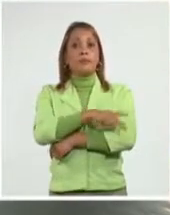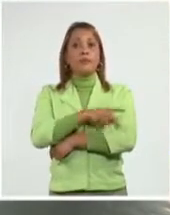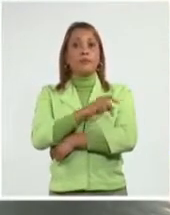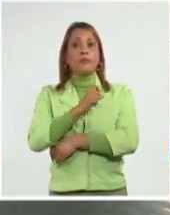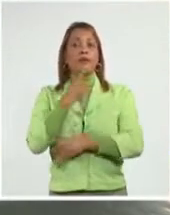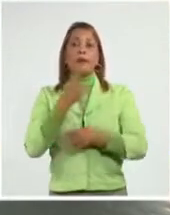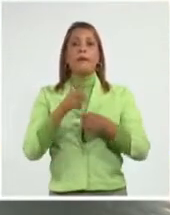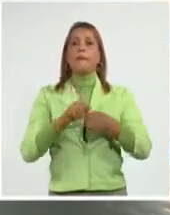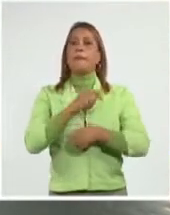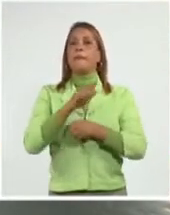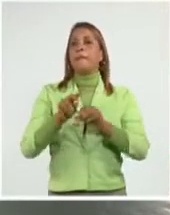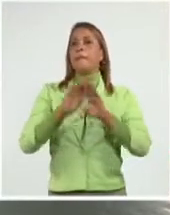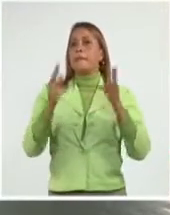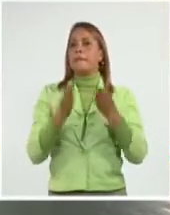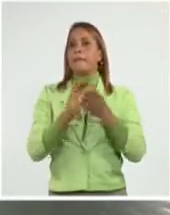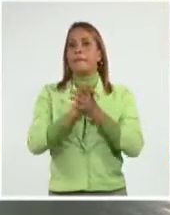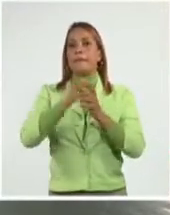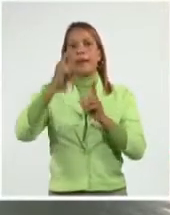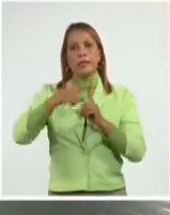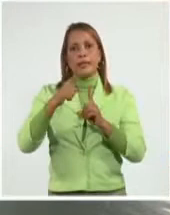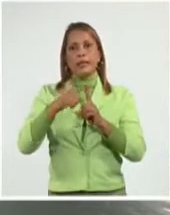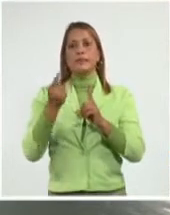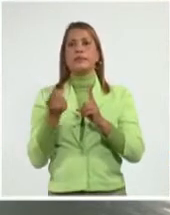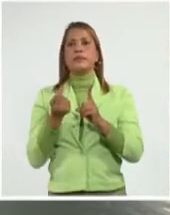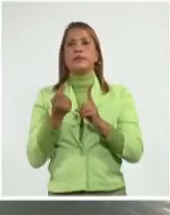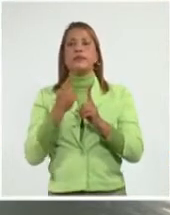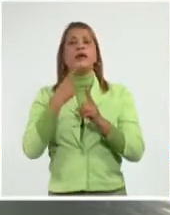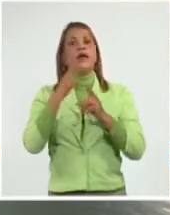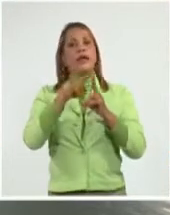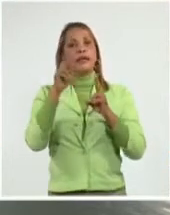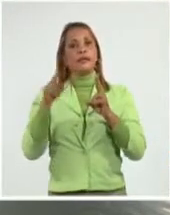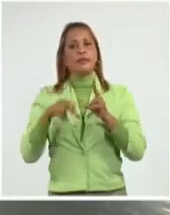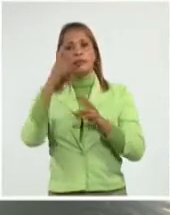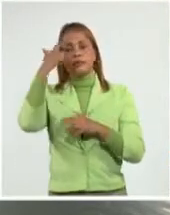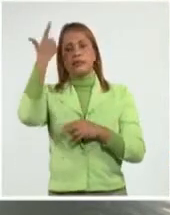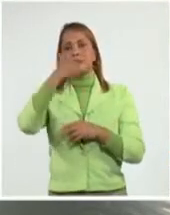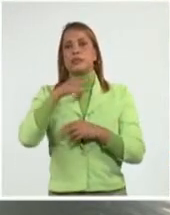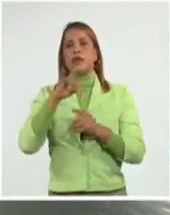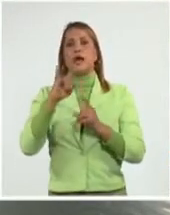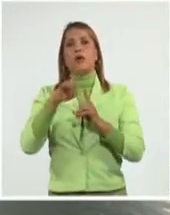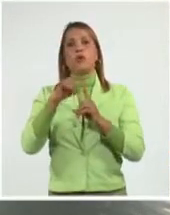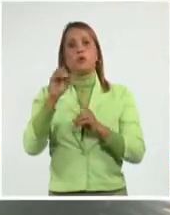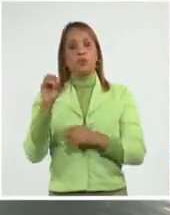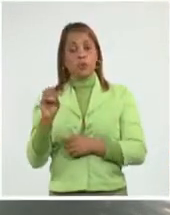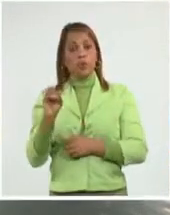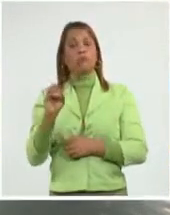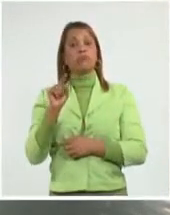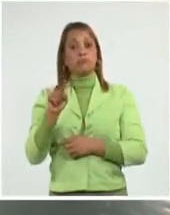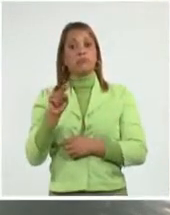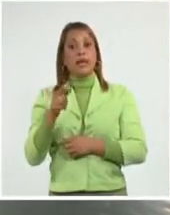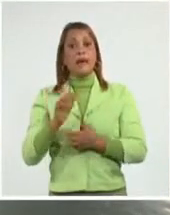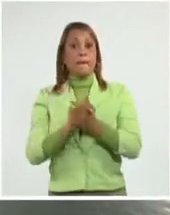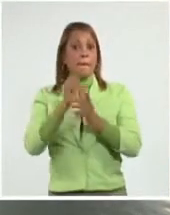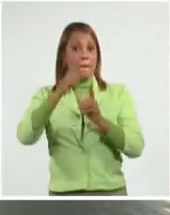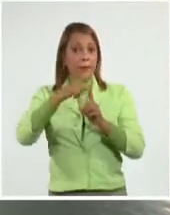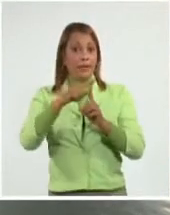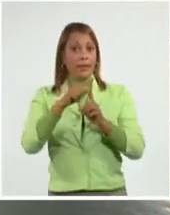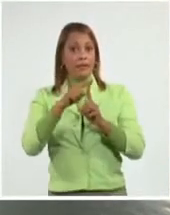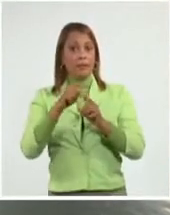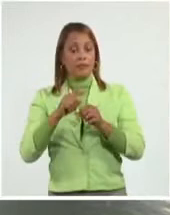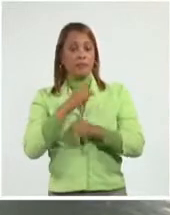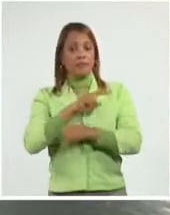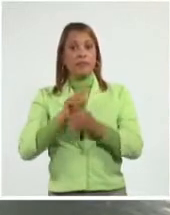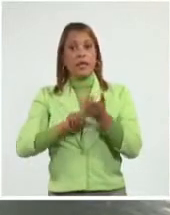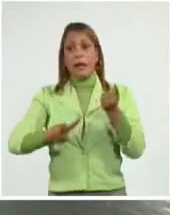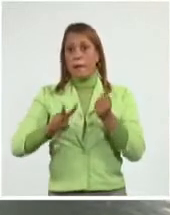primera locación, el Teatro Sauto, que tanto nos acoge siempre, ese público matancero que es tan ávido